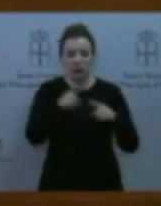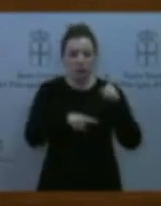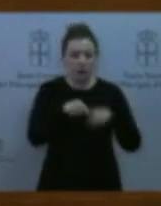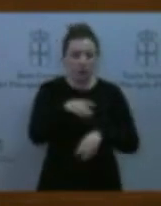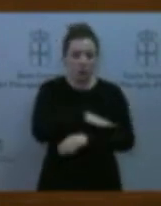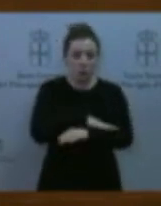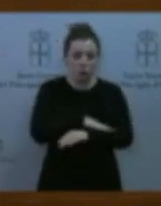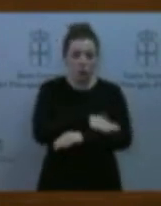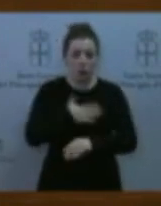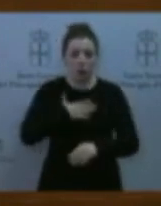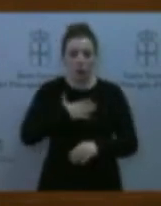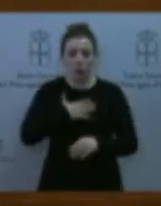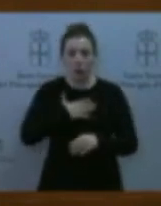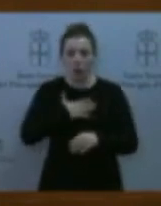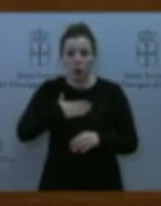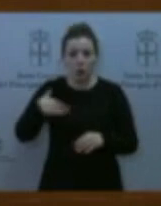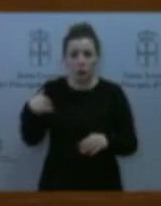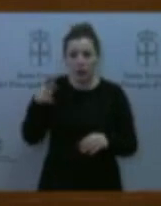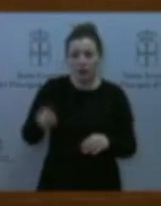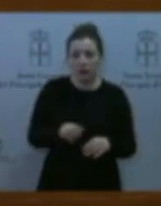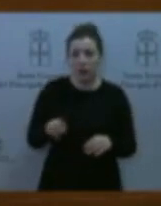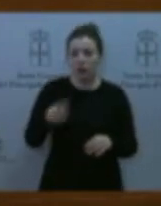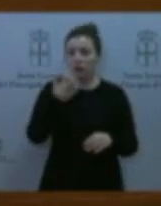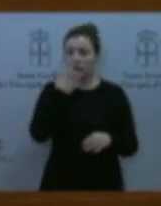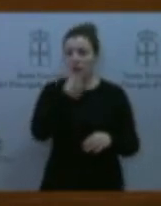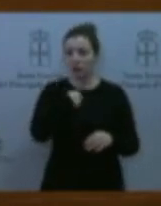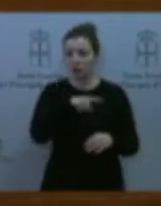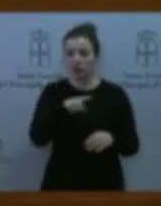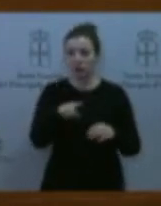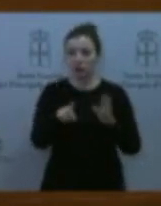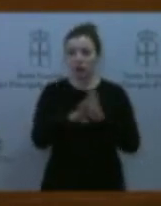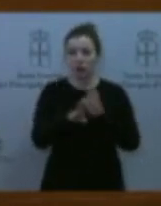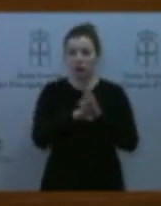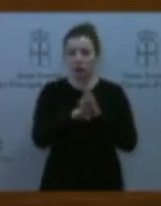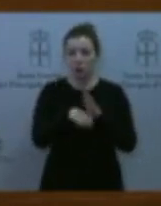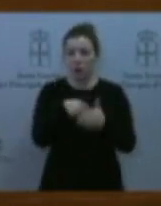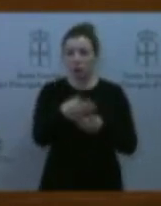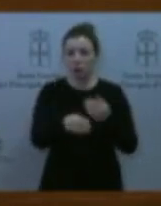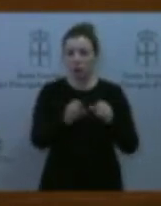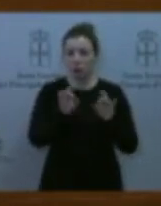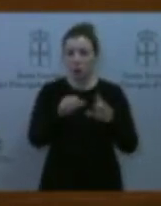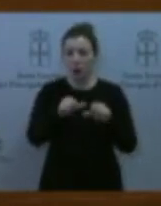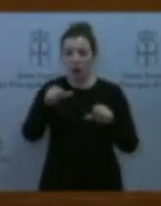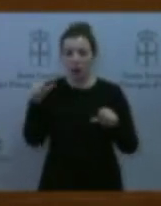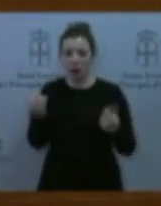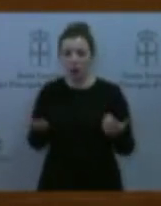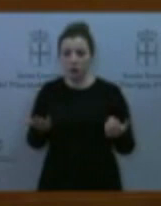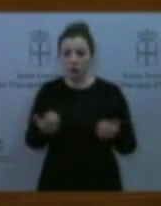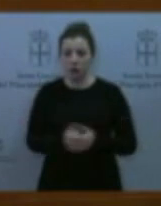alojados en el continuismo de los precedentes, no van a costear incluso ni el precio de una